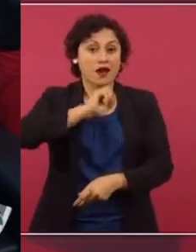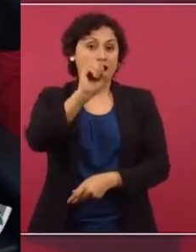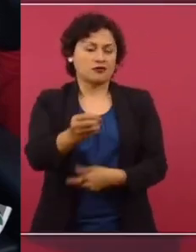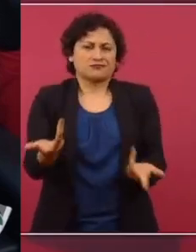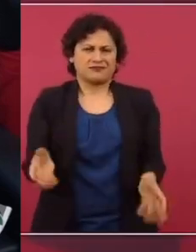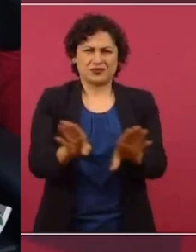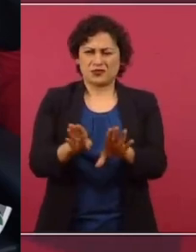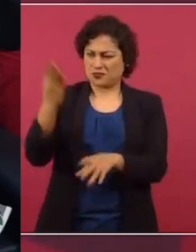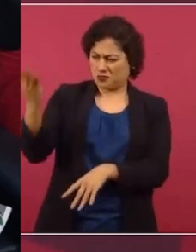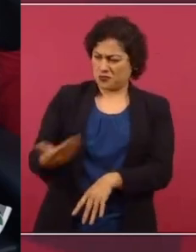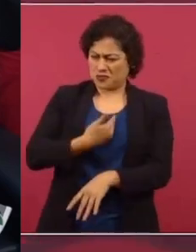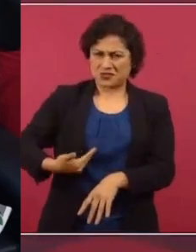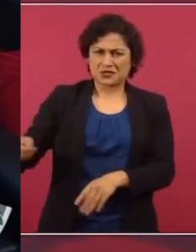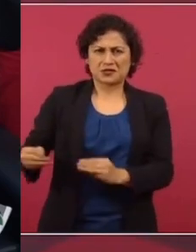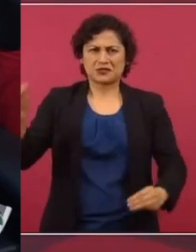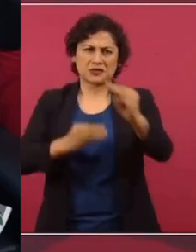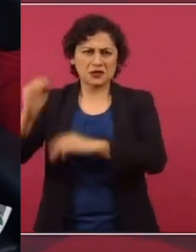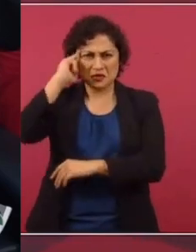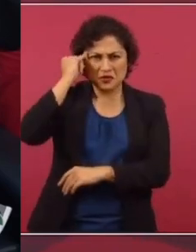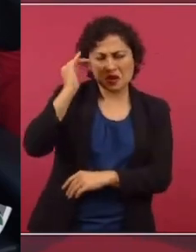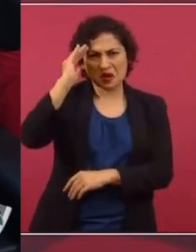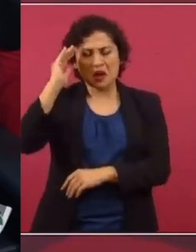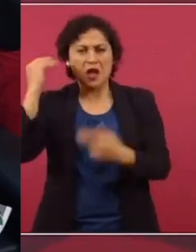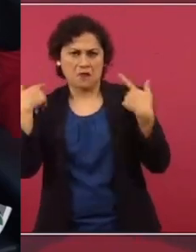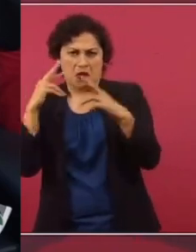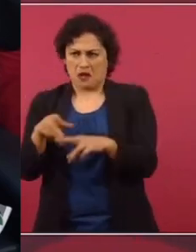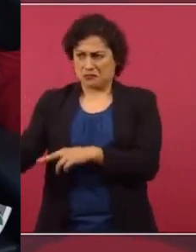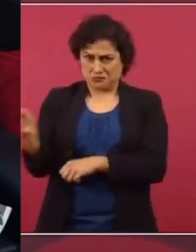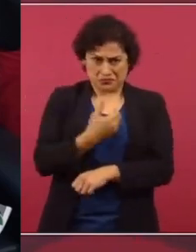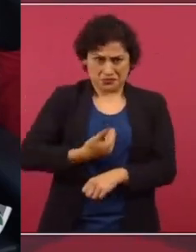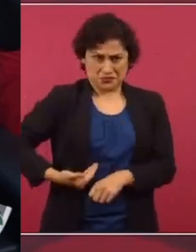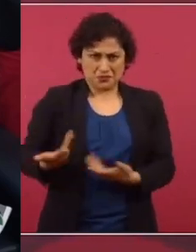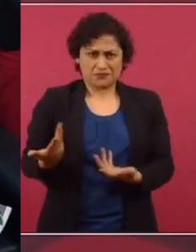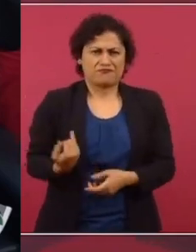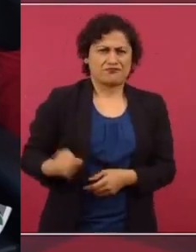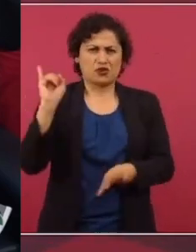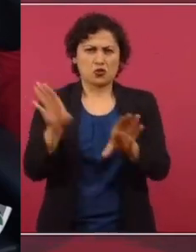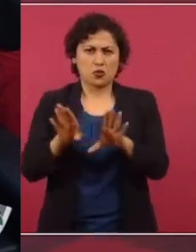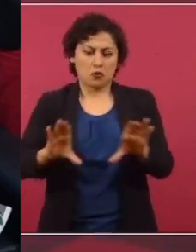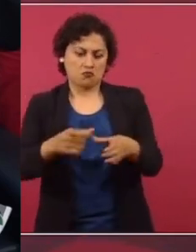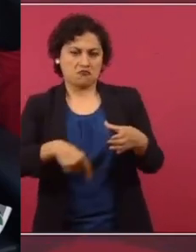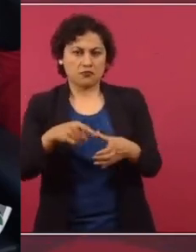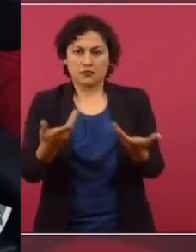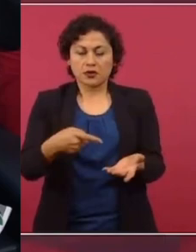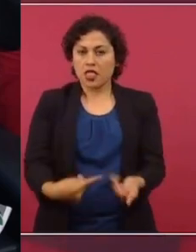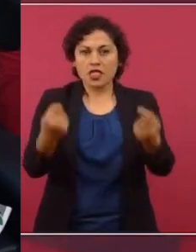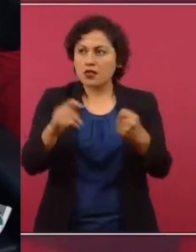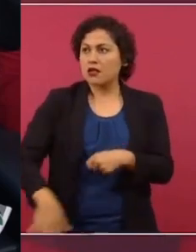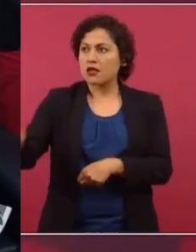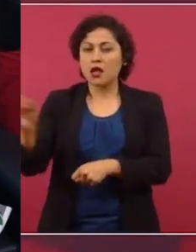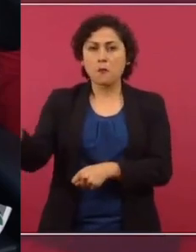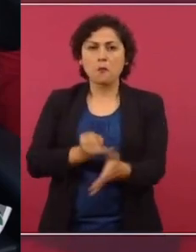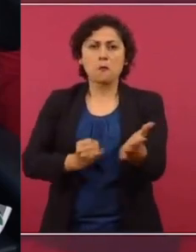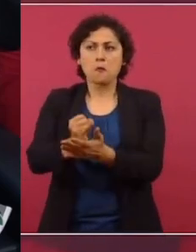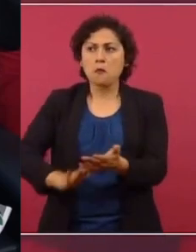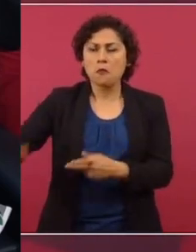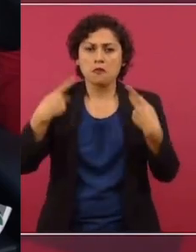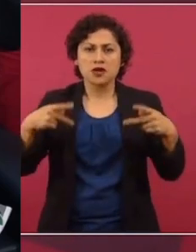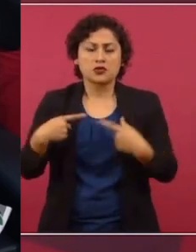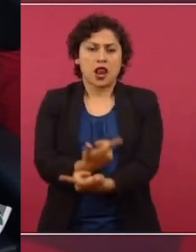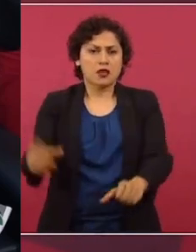serrano, un maestro, un indígena va a gobernar? Aunque así lo haya decidido el pueblo en elecciones